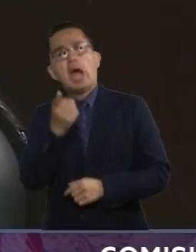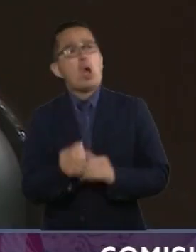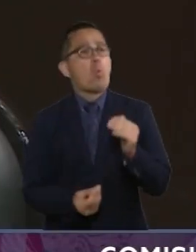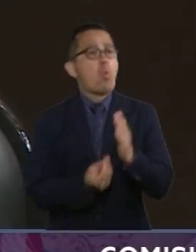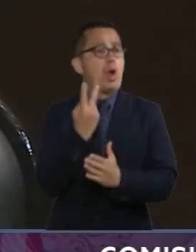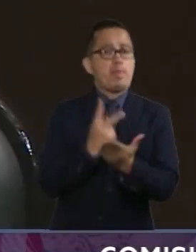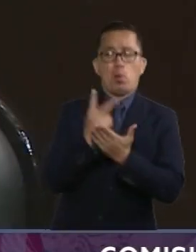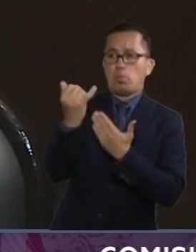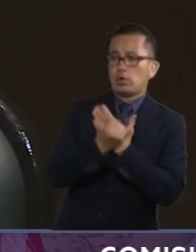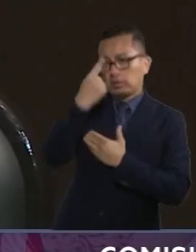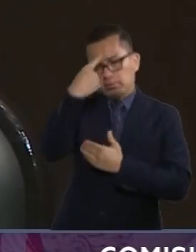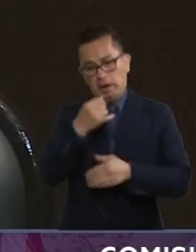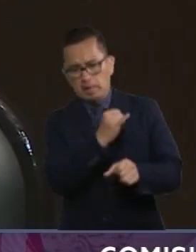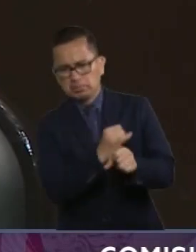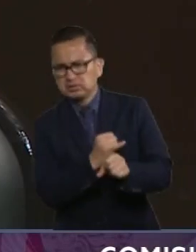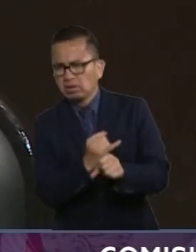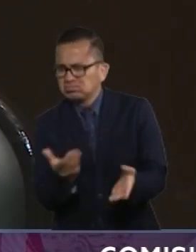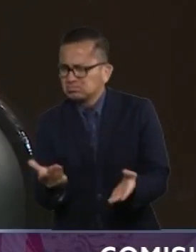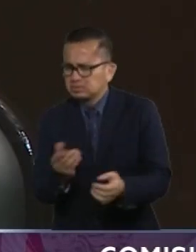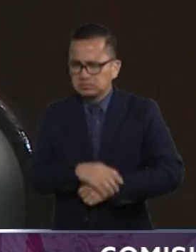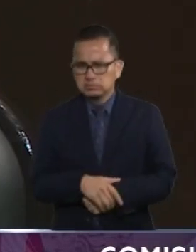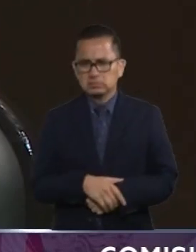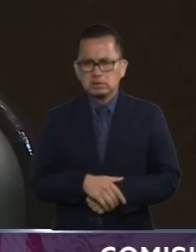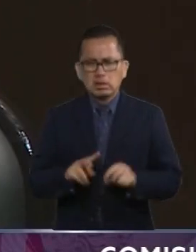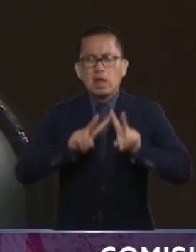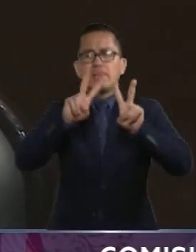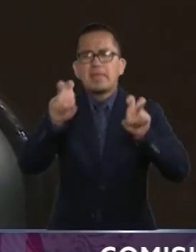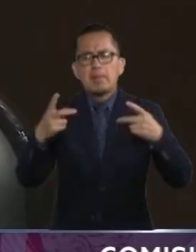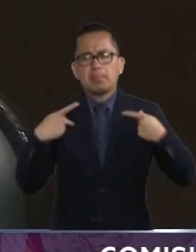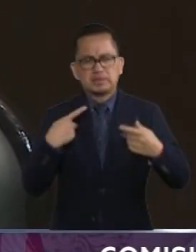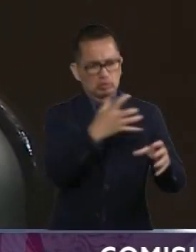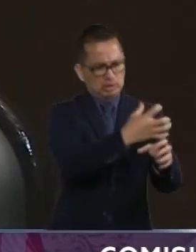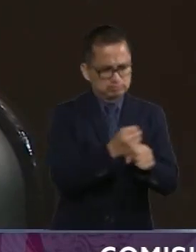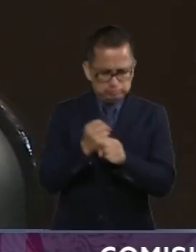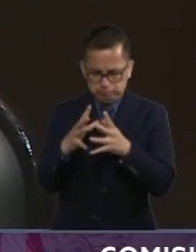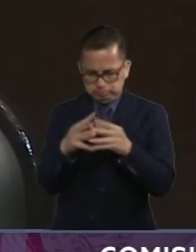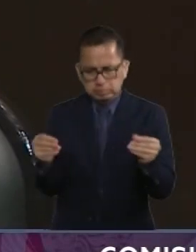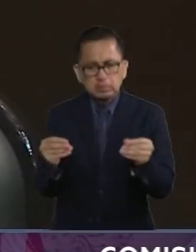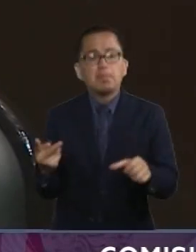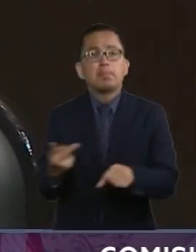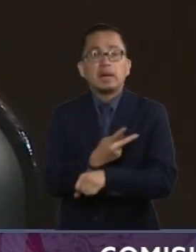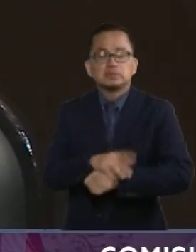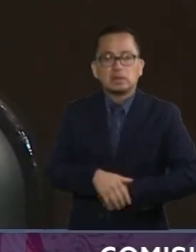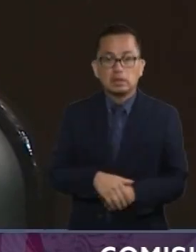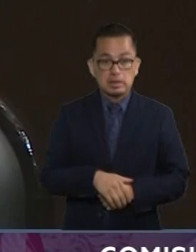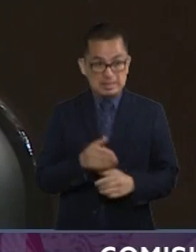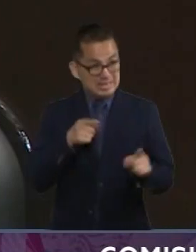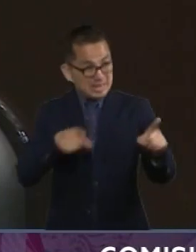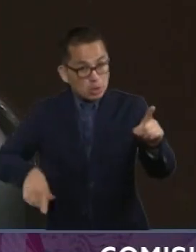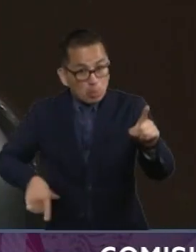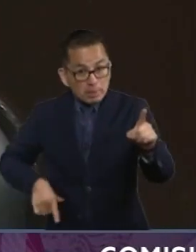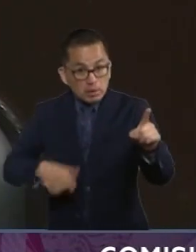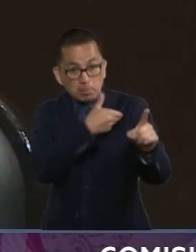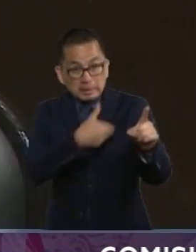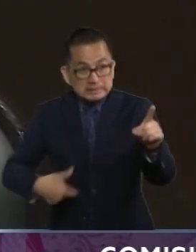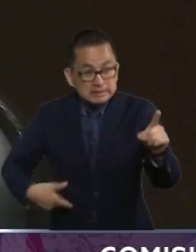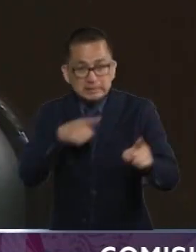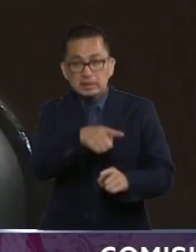de desaparecidos, durante este sexenio, una persona desaparece cada hora. Entre el